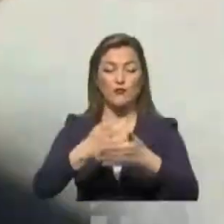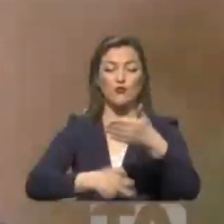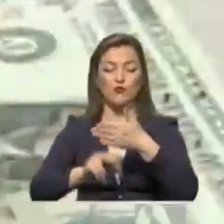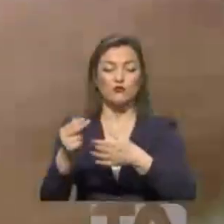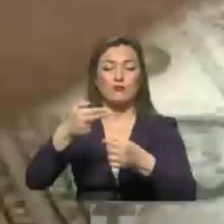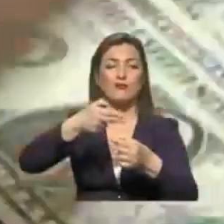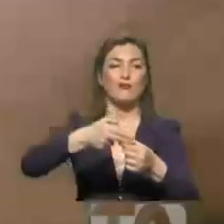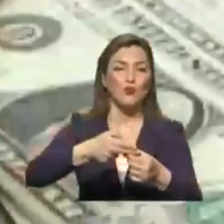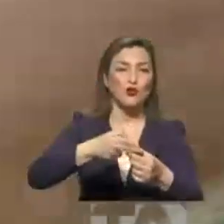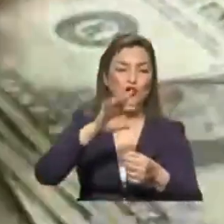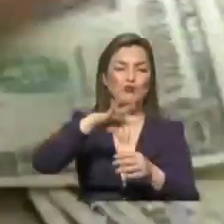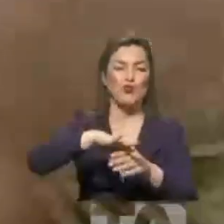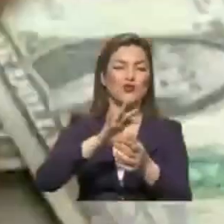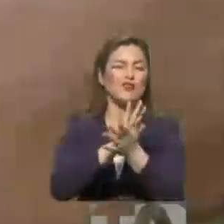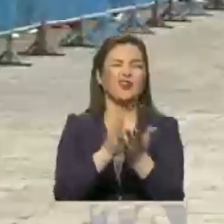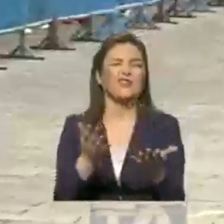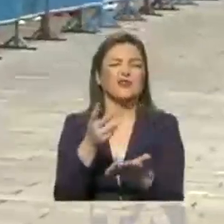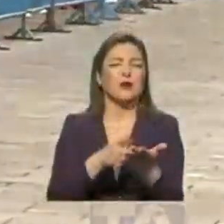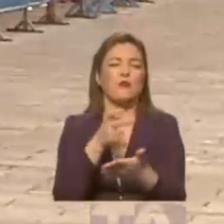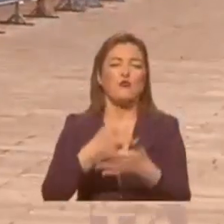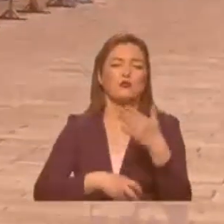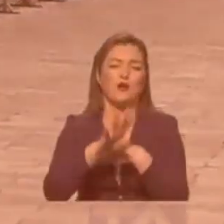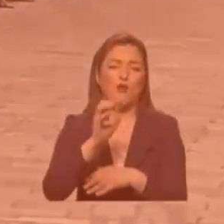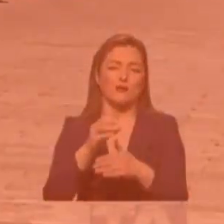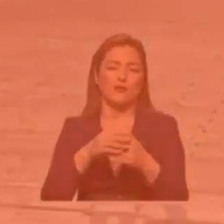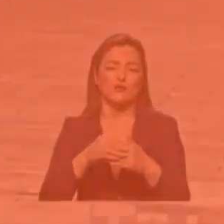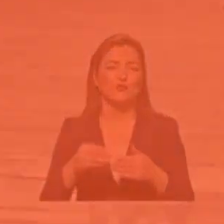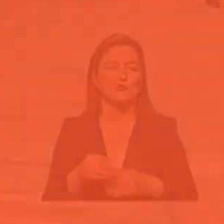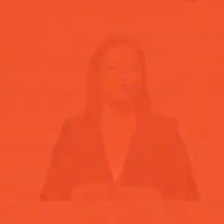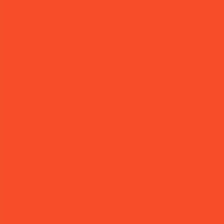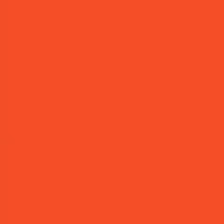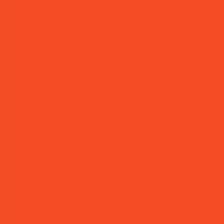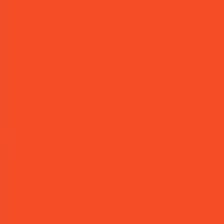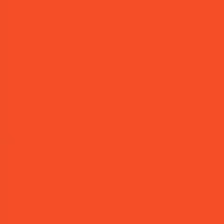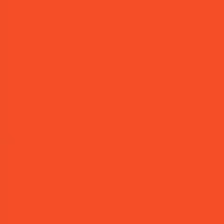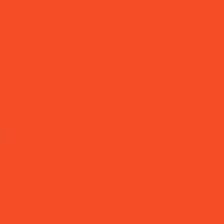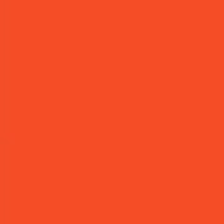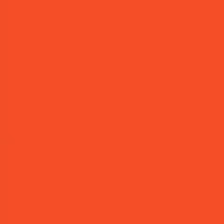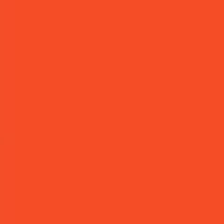no acudir a las urnas es de $40. Fernanda Ceballos, 24 horas.